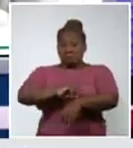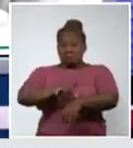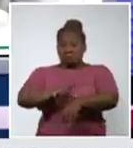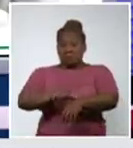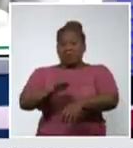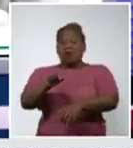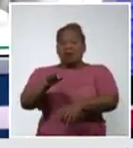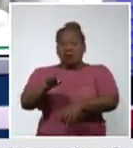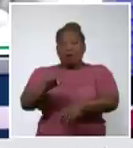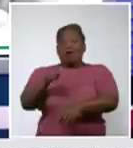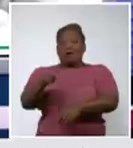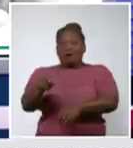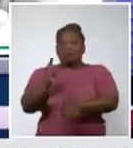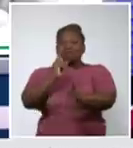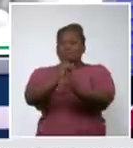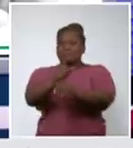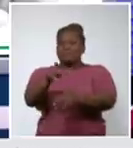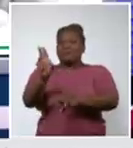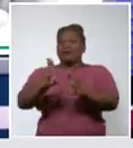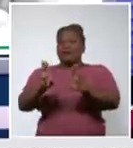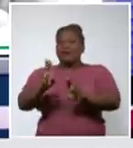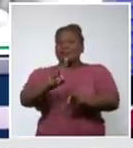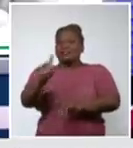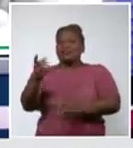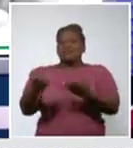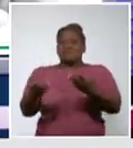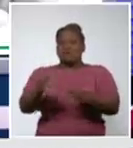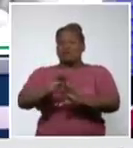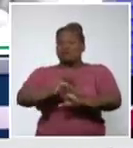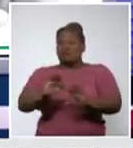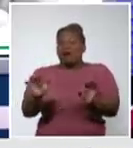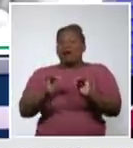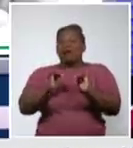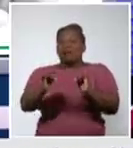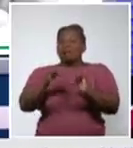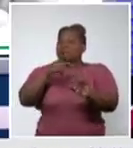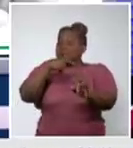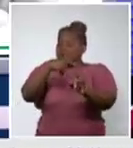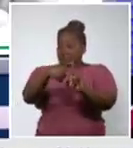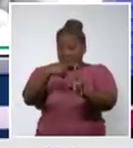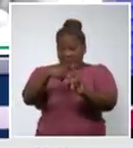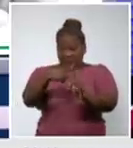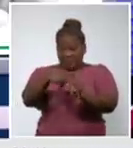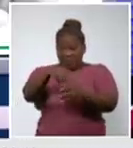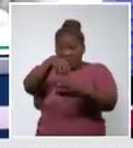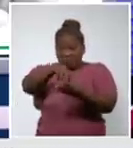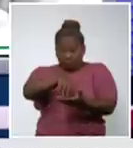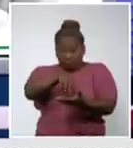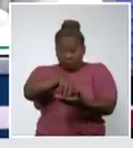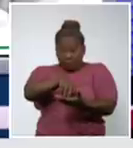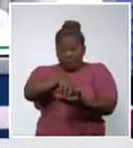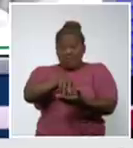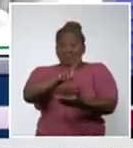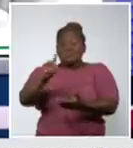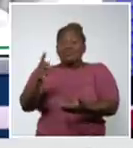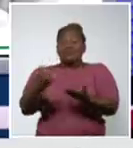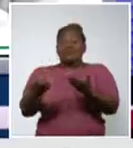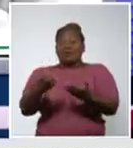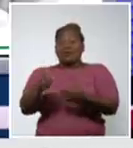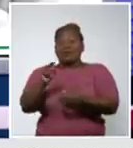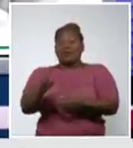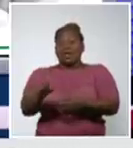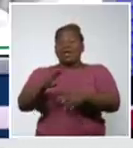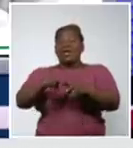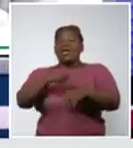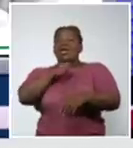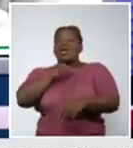con la provincia de Cienfuegos porque ya es noticia, una noticia muy positiva y halagadora de que Helen